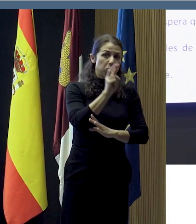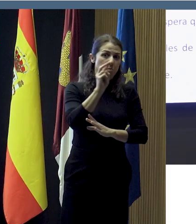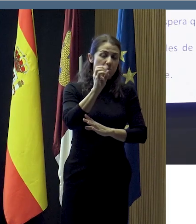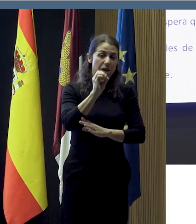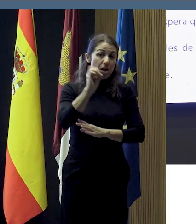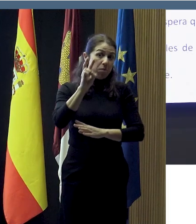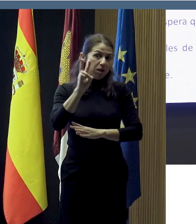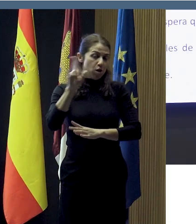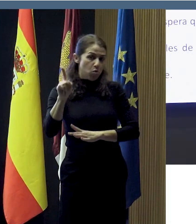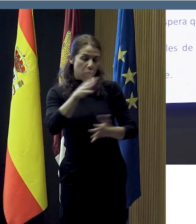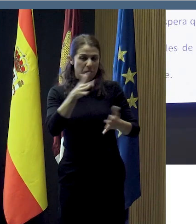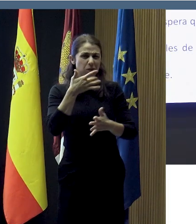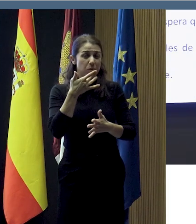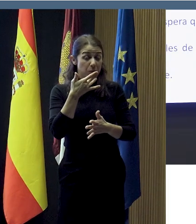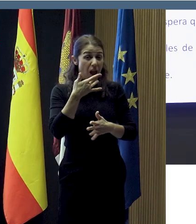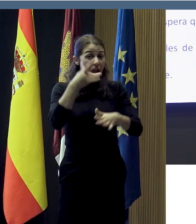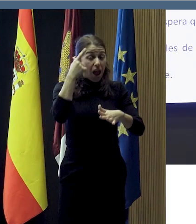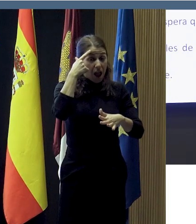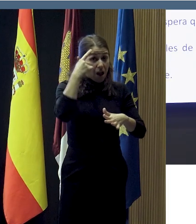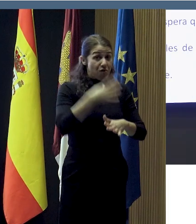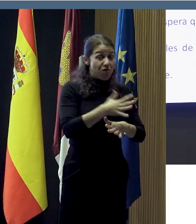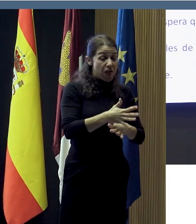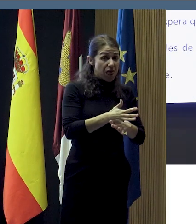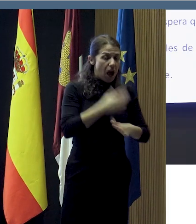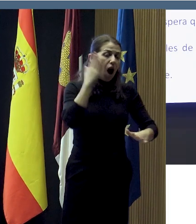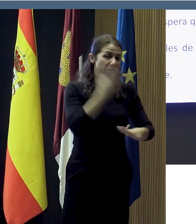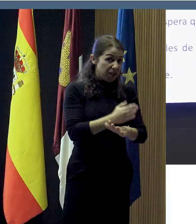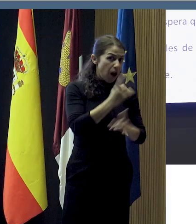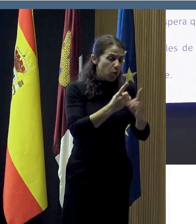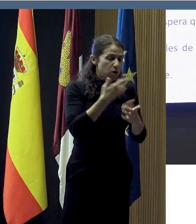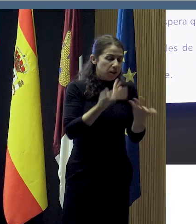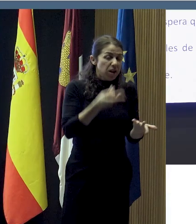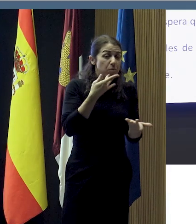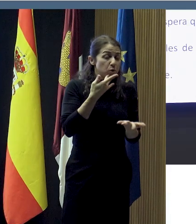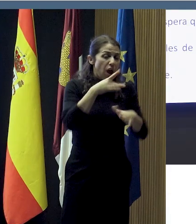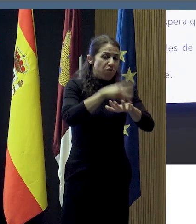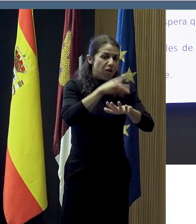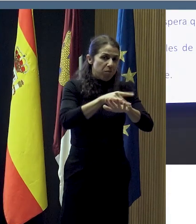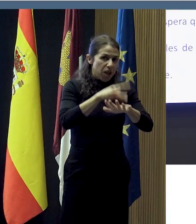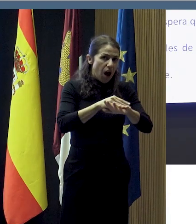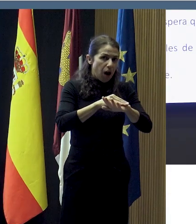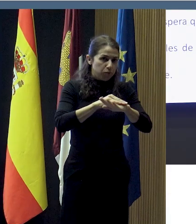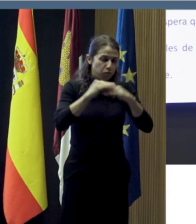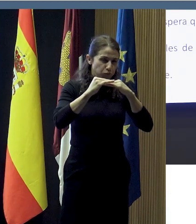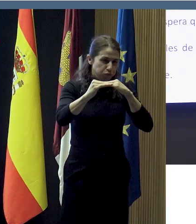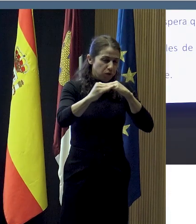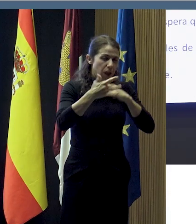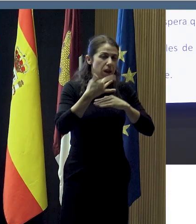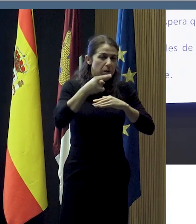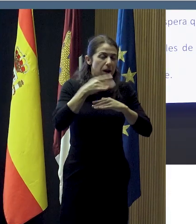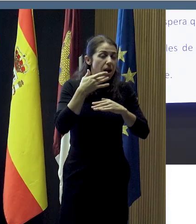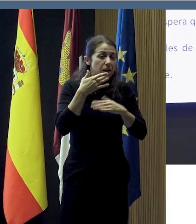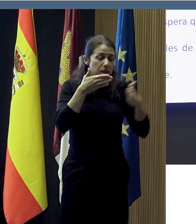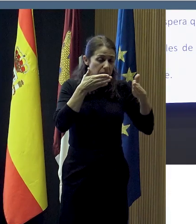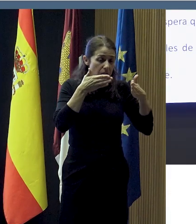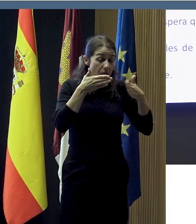estaban diagnosticados con algún tipo de demencia. Eso quiere decir que es una enfermedad muy prevalente. Y la